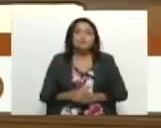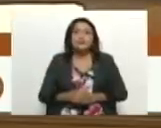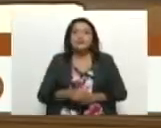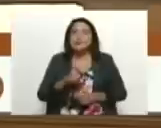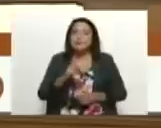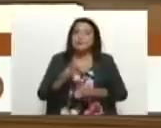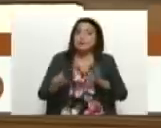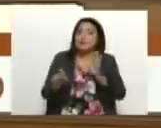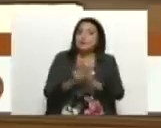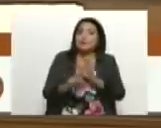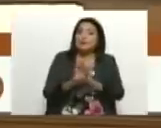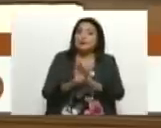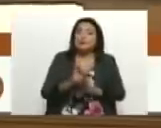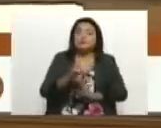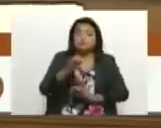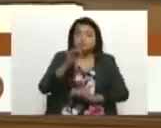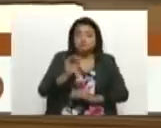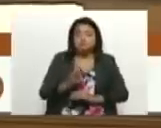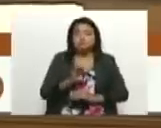a la ley,